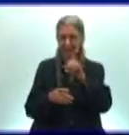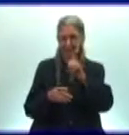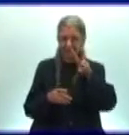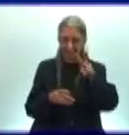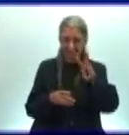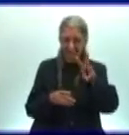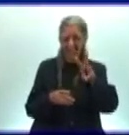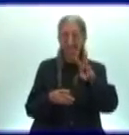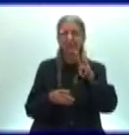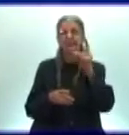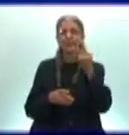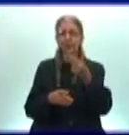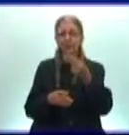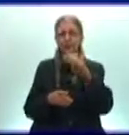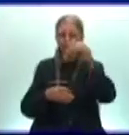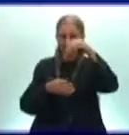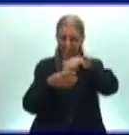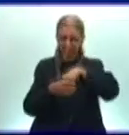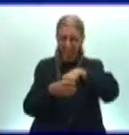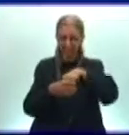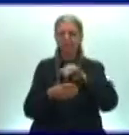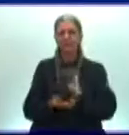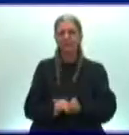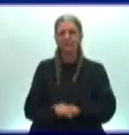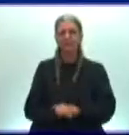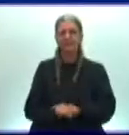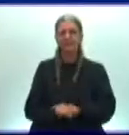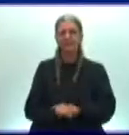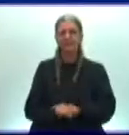tiene 13 protones en su núcleo.